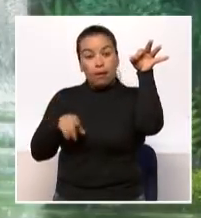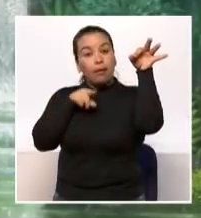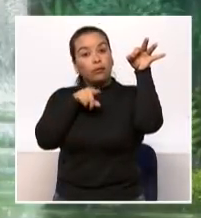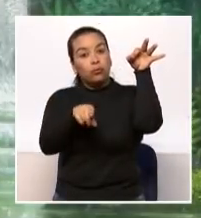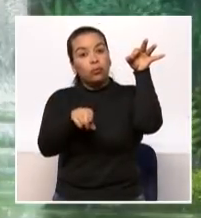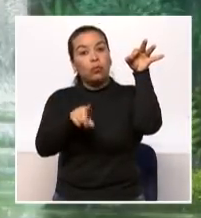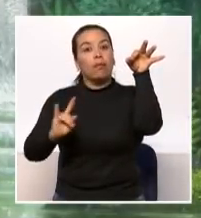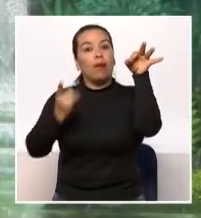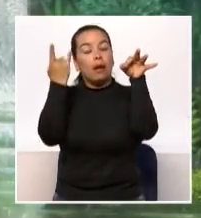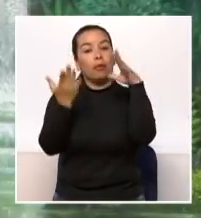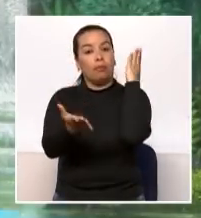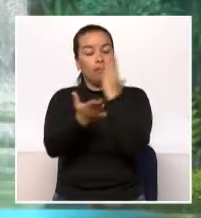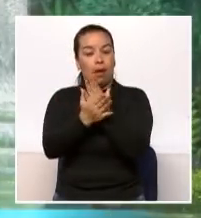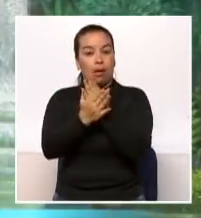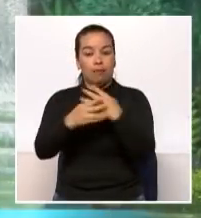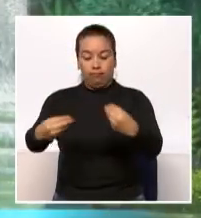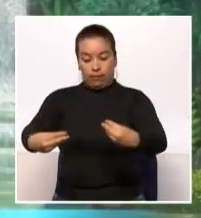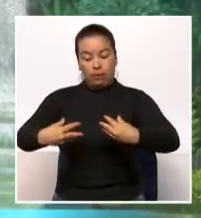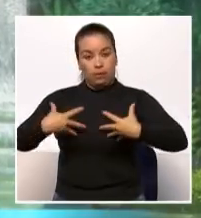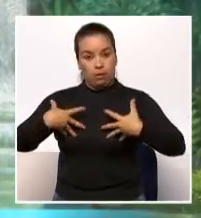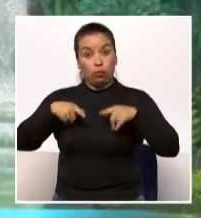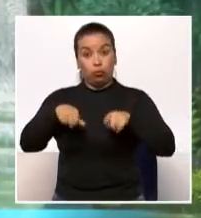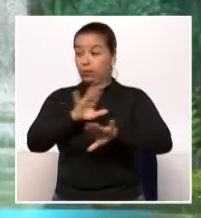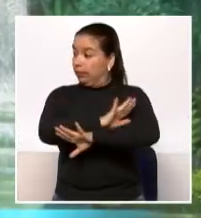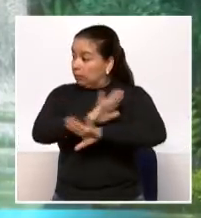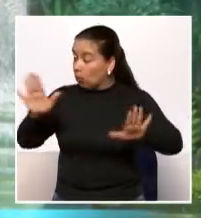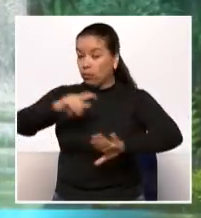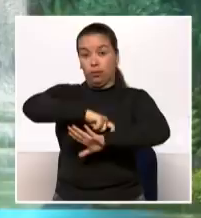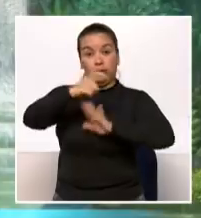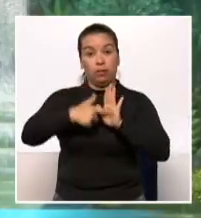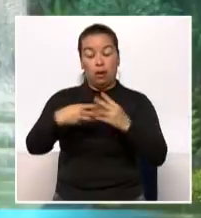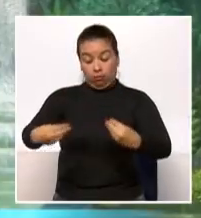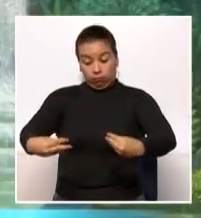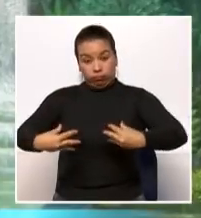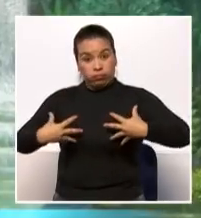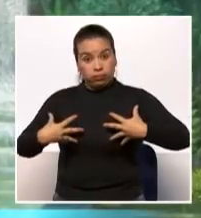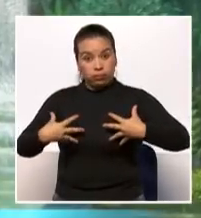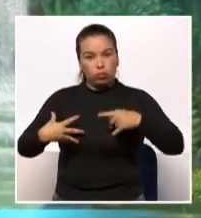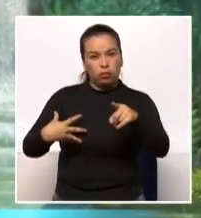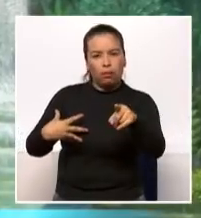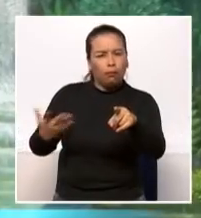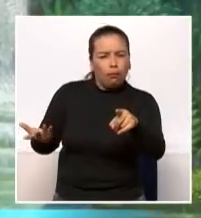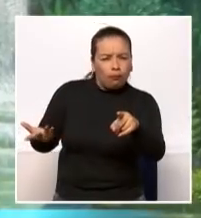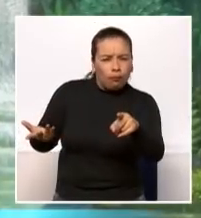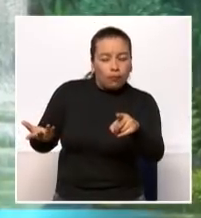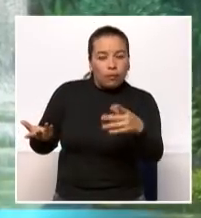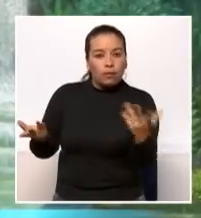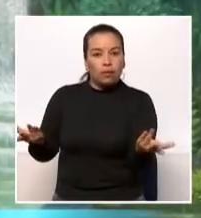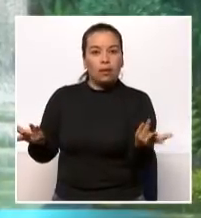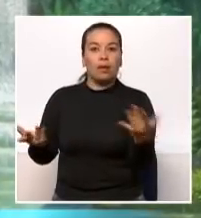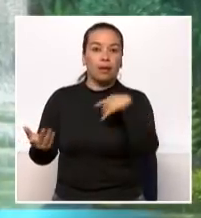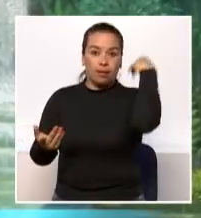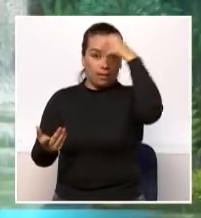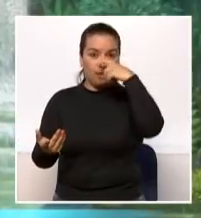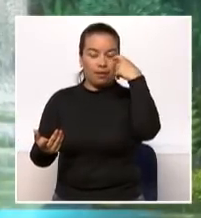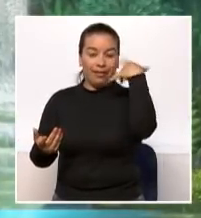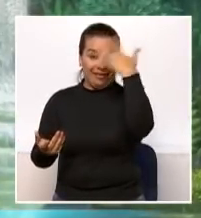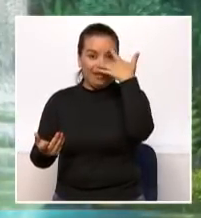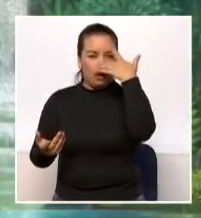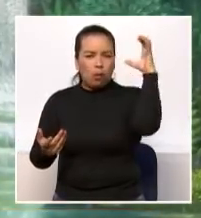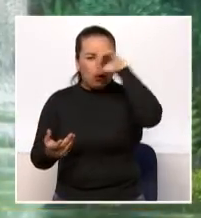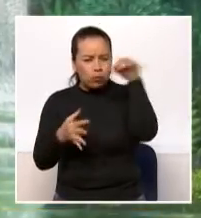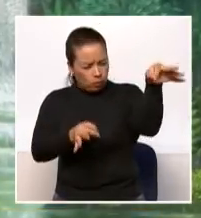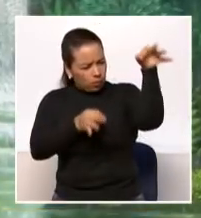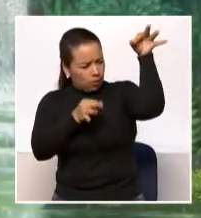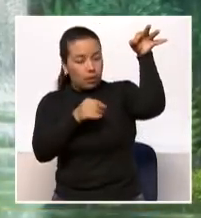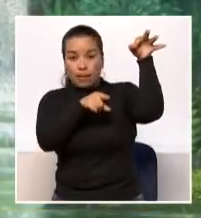los rayos que atraviesan. Si todos los rayos atraviesan, pues obviamente usted ¿qué va a ver? Usted va a ver negro. Pero si los